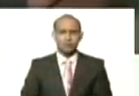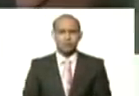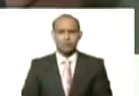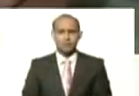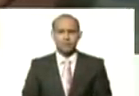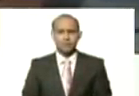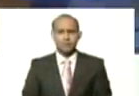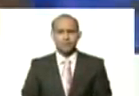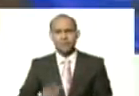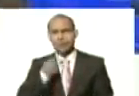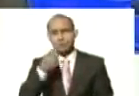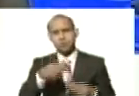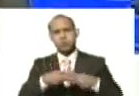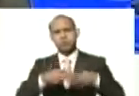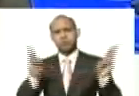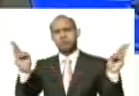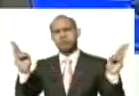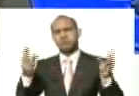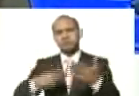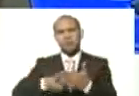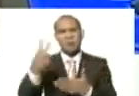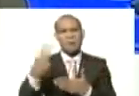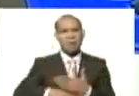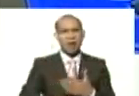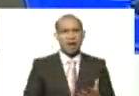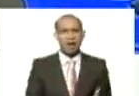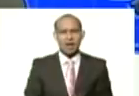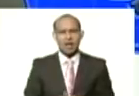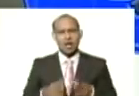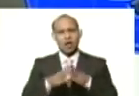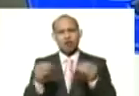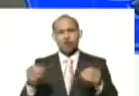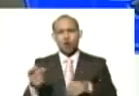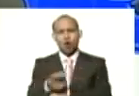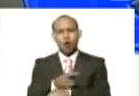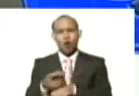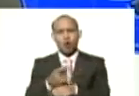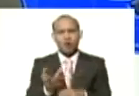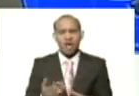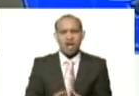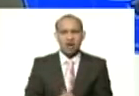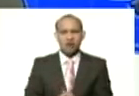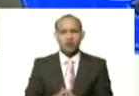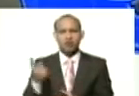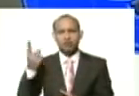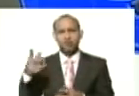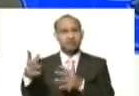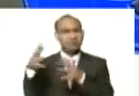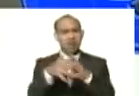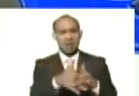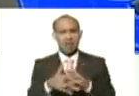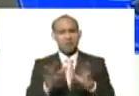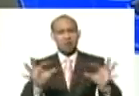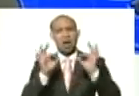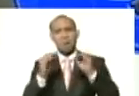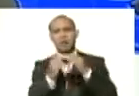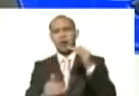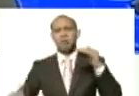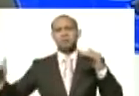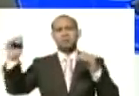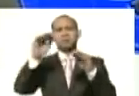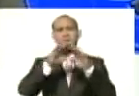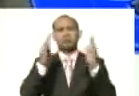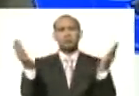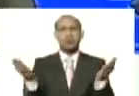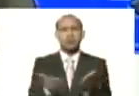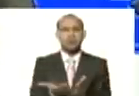Y lo dicen públicamente en sus planes, todos los gobiernos, que ellos son algo especial y superior al mundo,